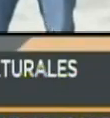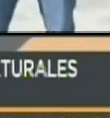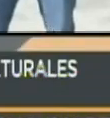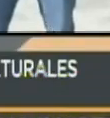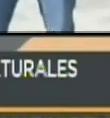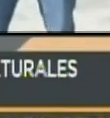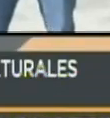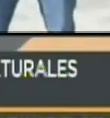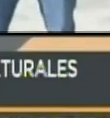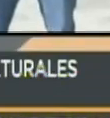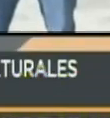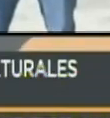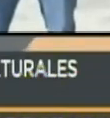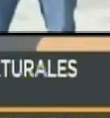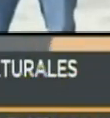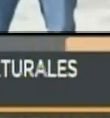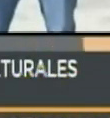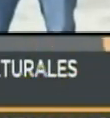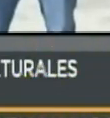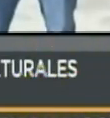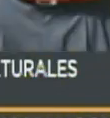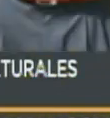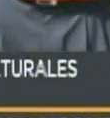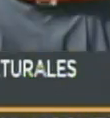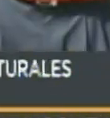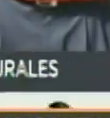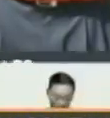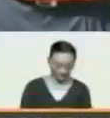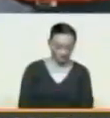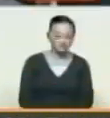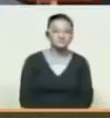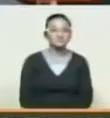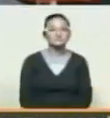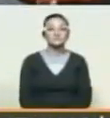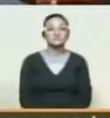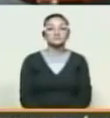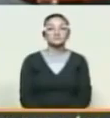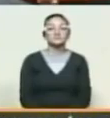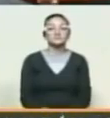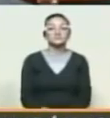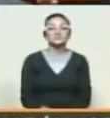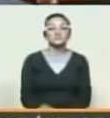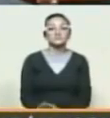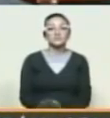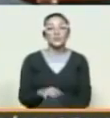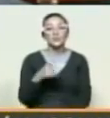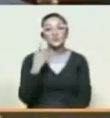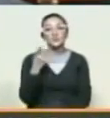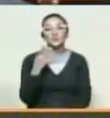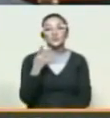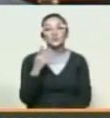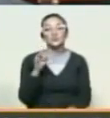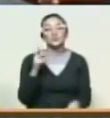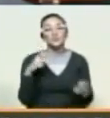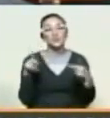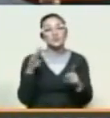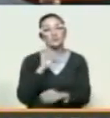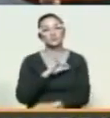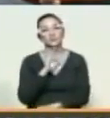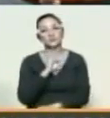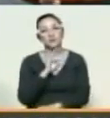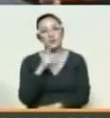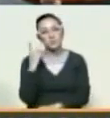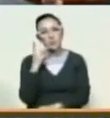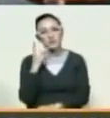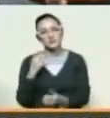tenemos una política que llevamos desde 2015 aproximadamente, turismo social, una política que, digamos, aporta